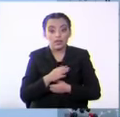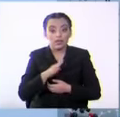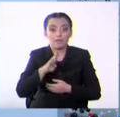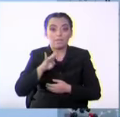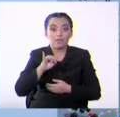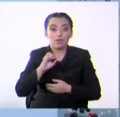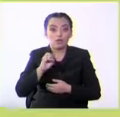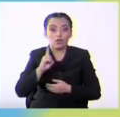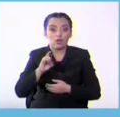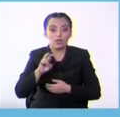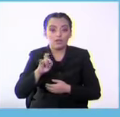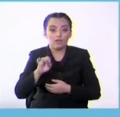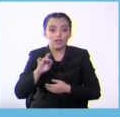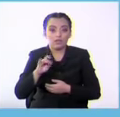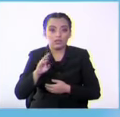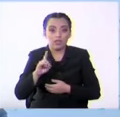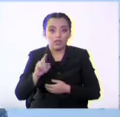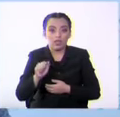biodiversidad.